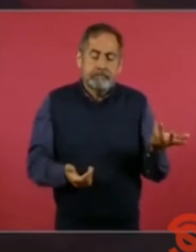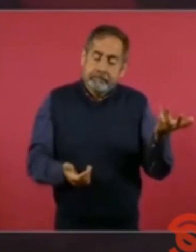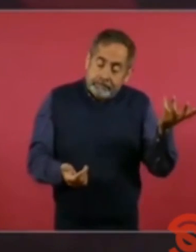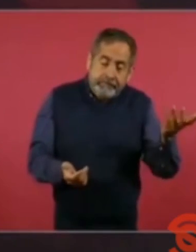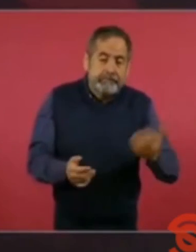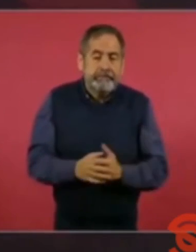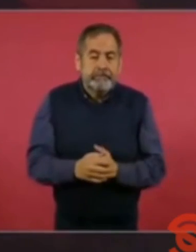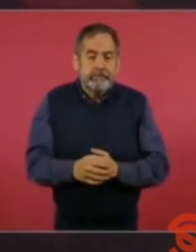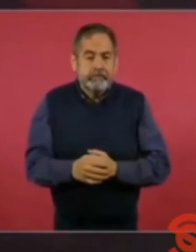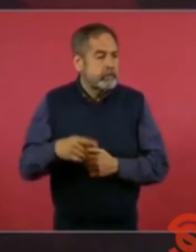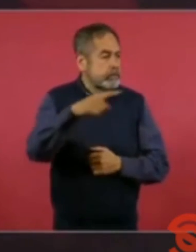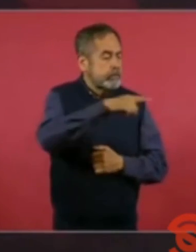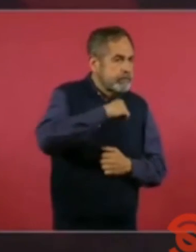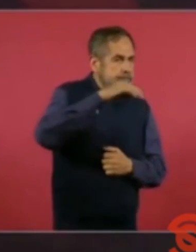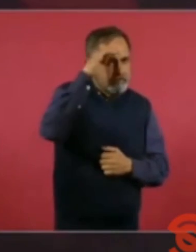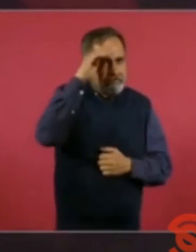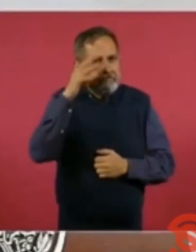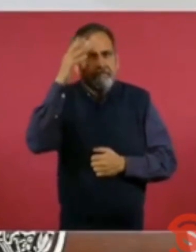No, pues ya